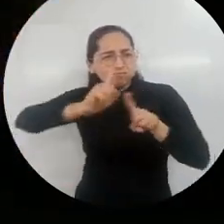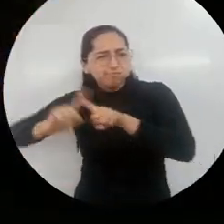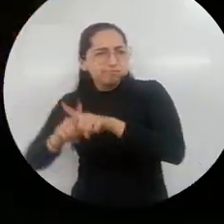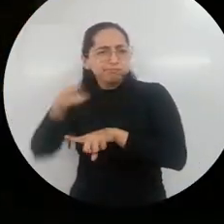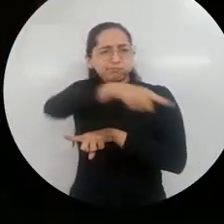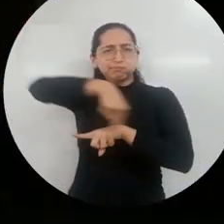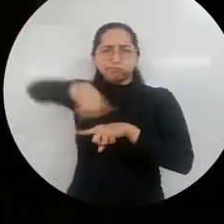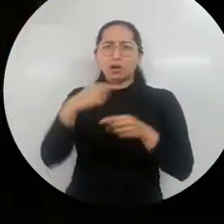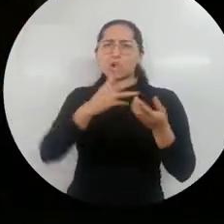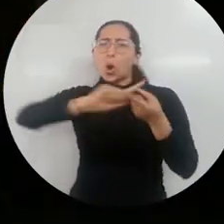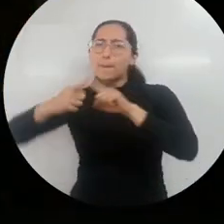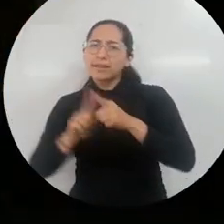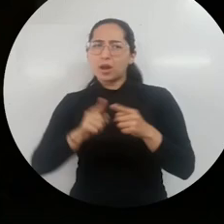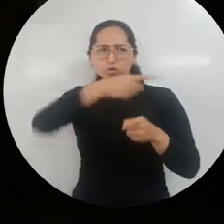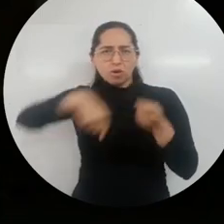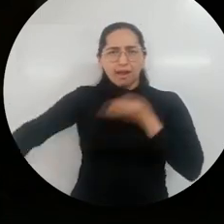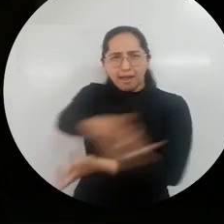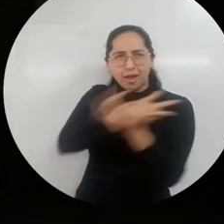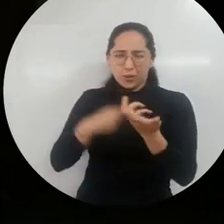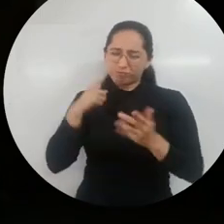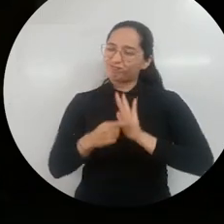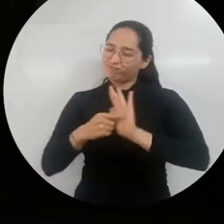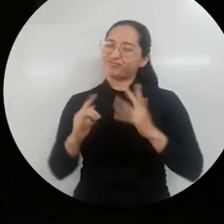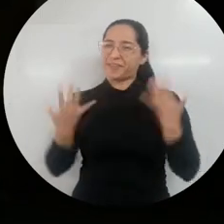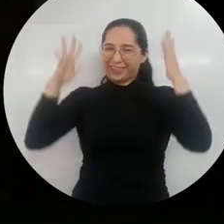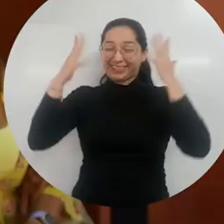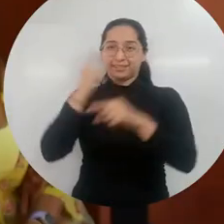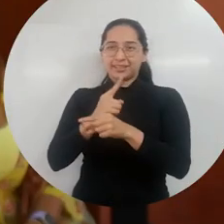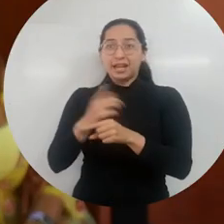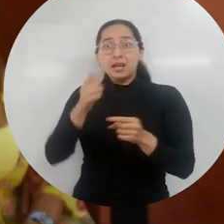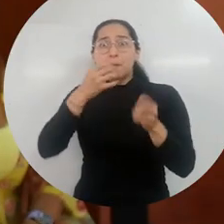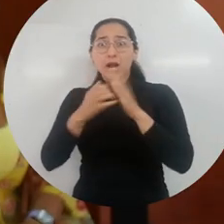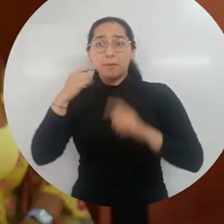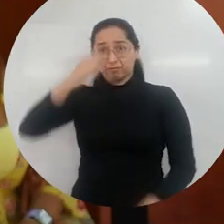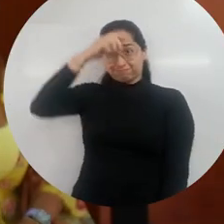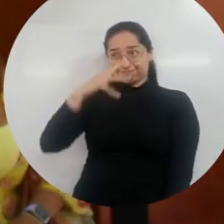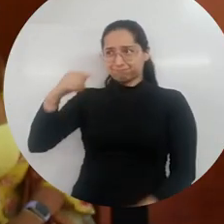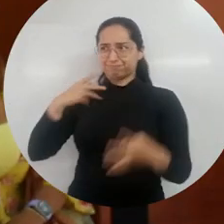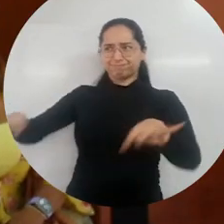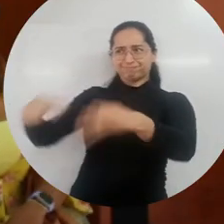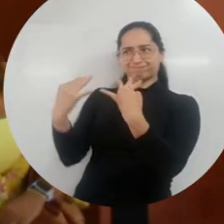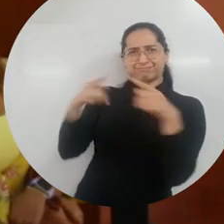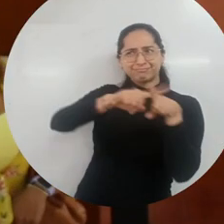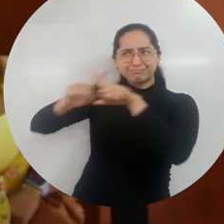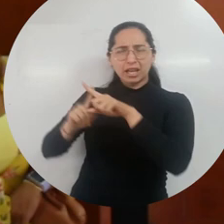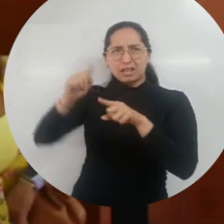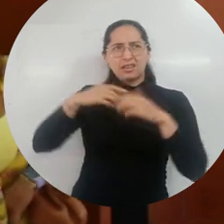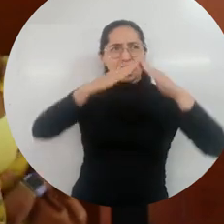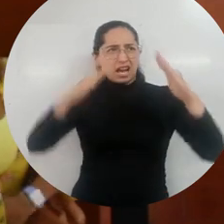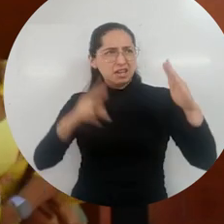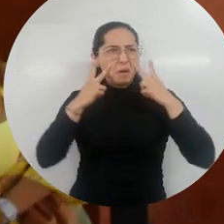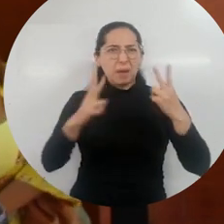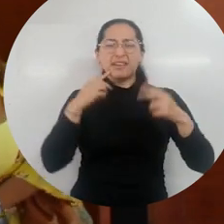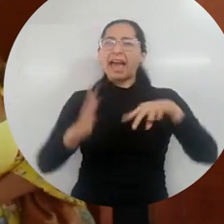compartir entre compañeros, esto hace que definitivamente esto sea una fiesta. No quiero pensar que han pensado en Santa Marta, en los diferentes barrios, cuando